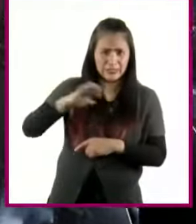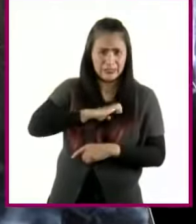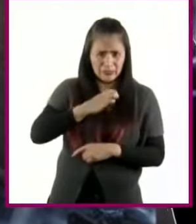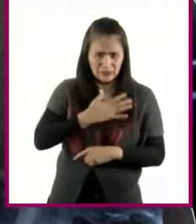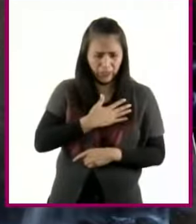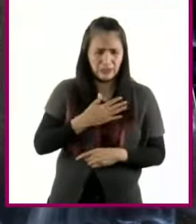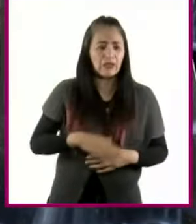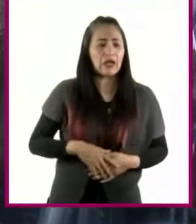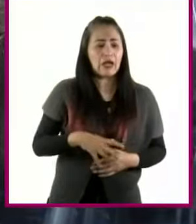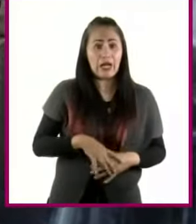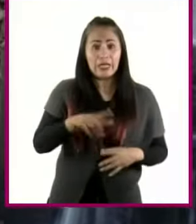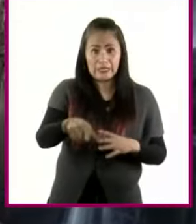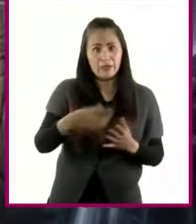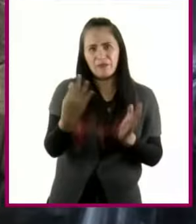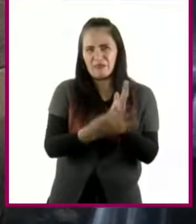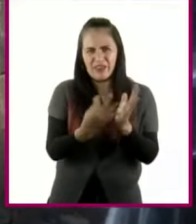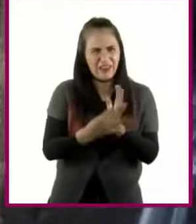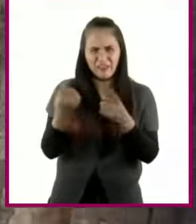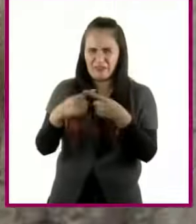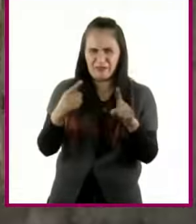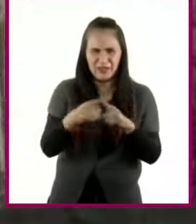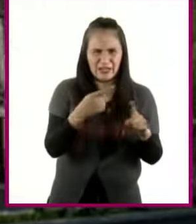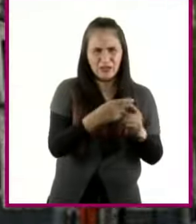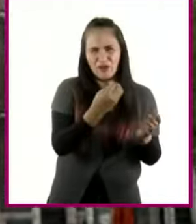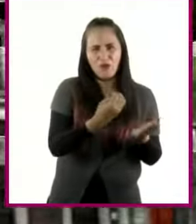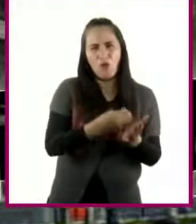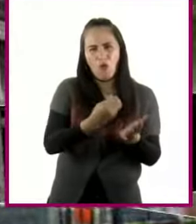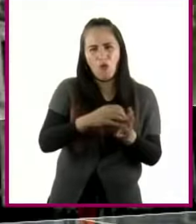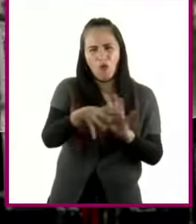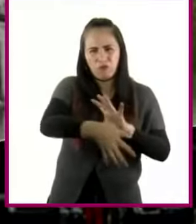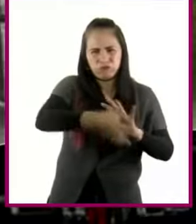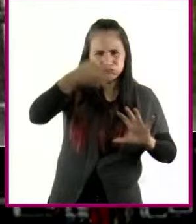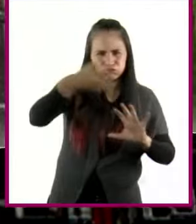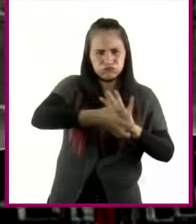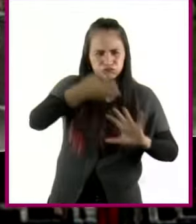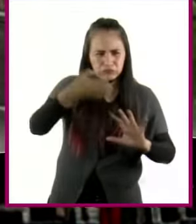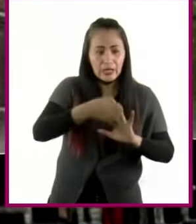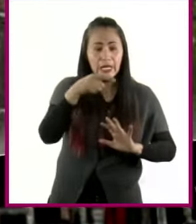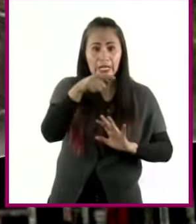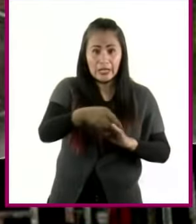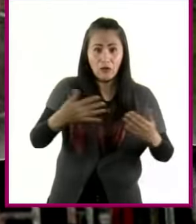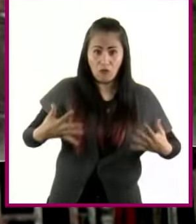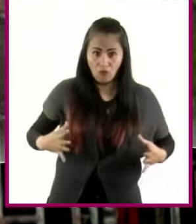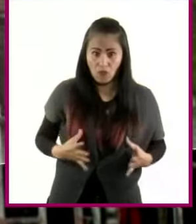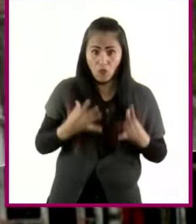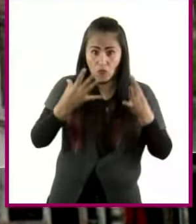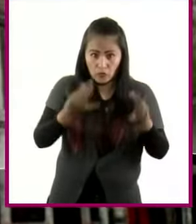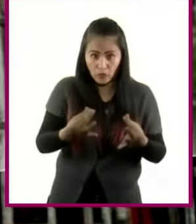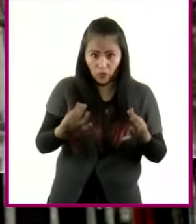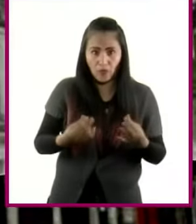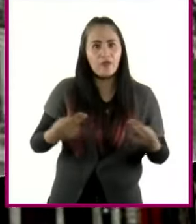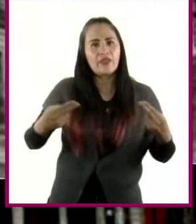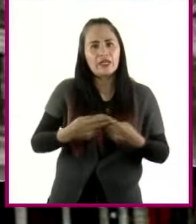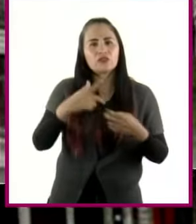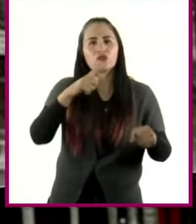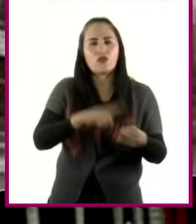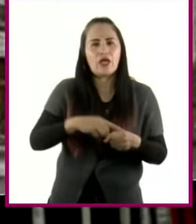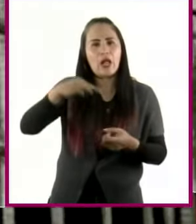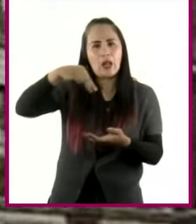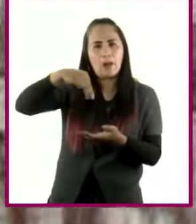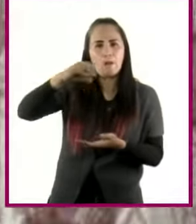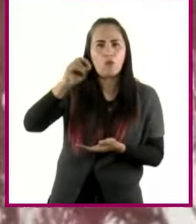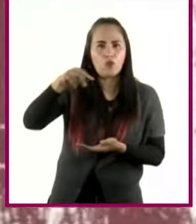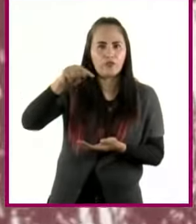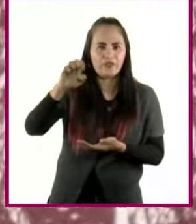en esta zona del país e incluso fundó el Nacional Monte de Piedad. Pero esta historia de opulencia, como en